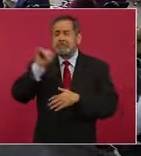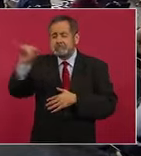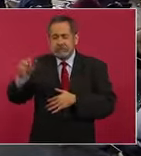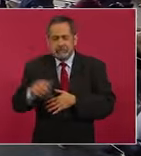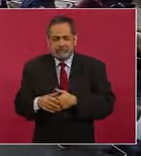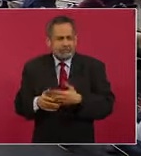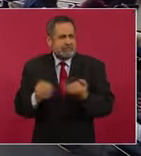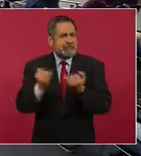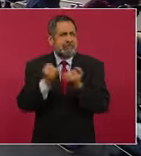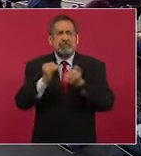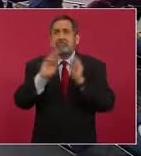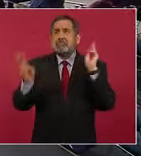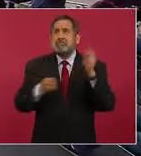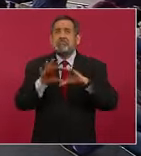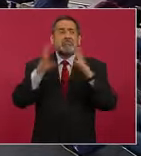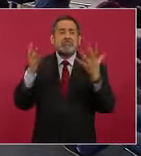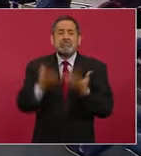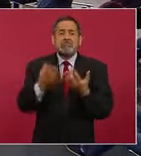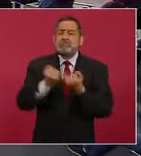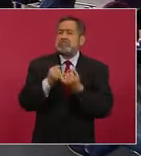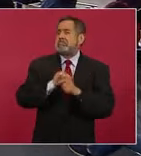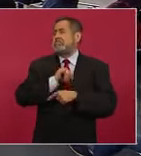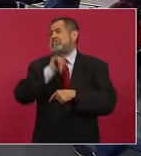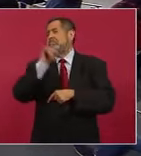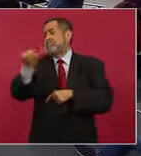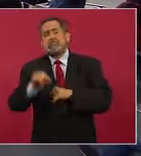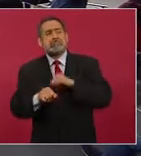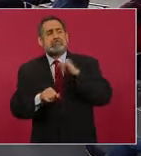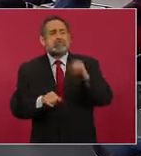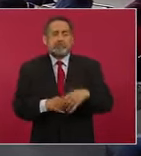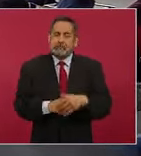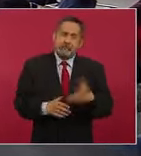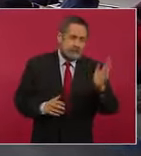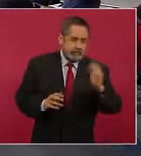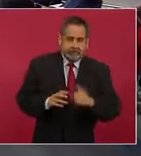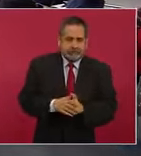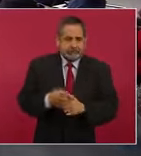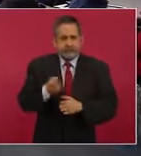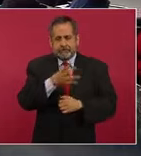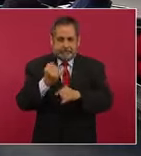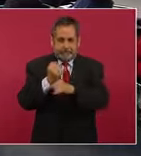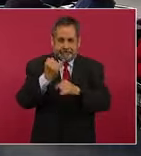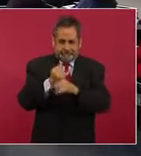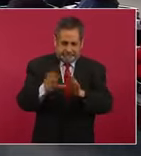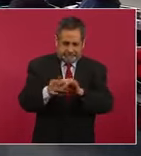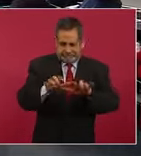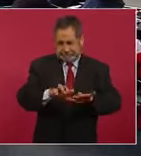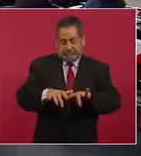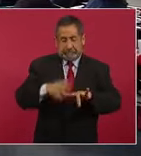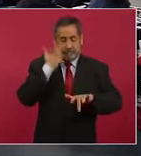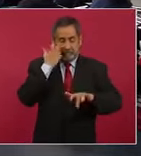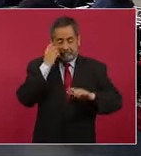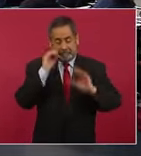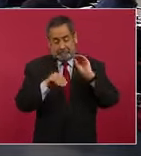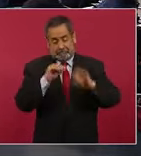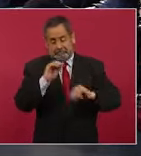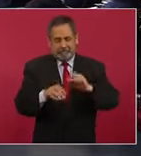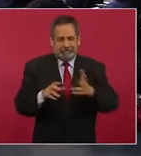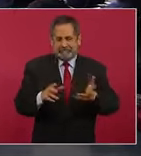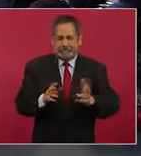mundo, que hay ya gentes en las redes que están hablando,